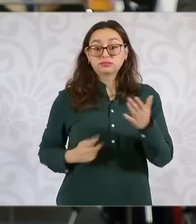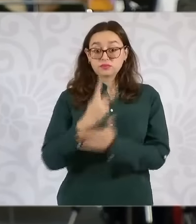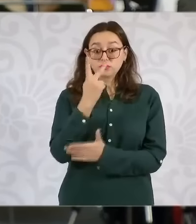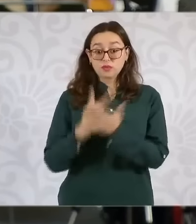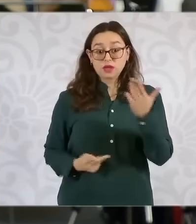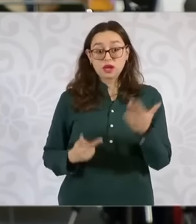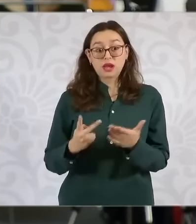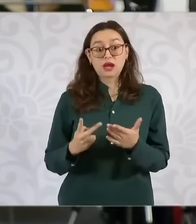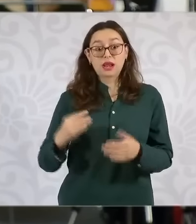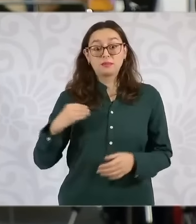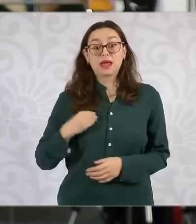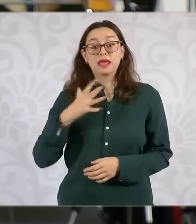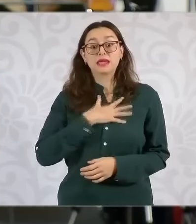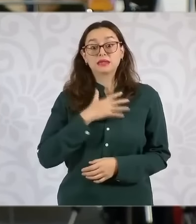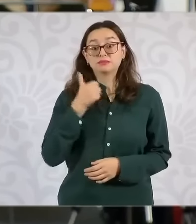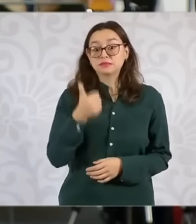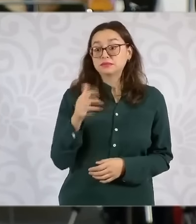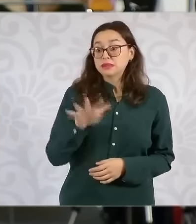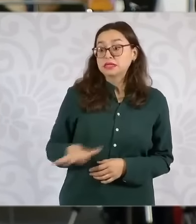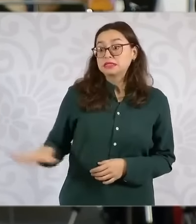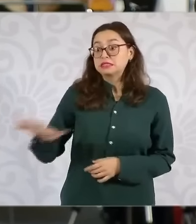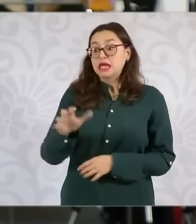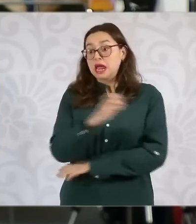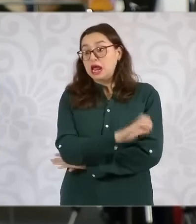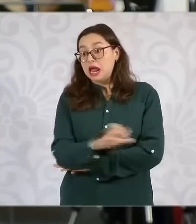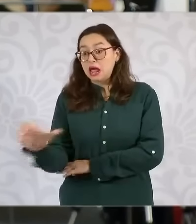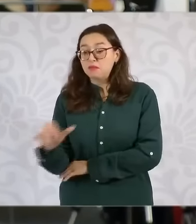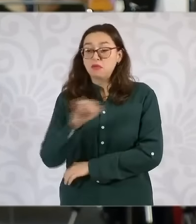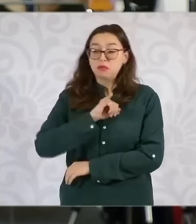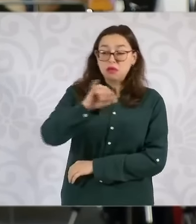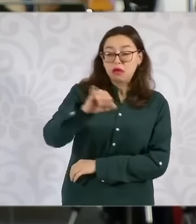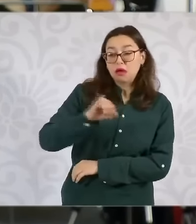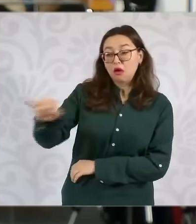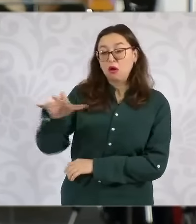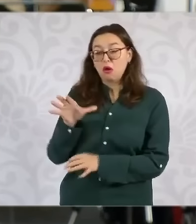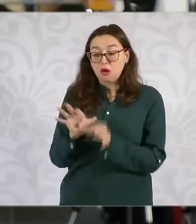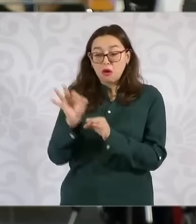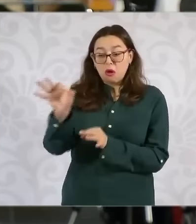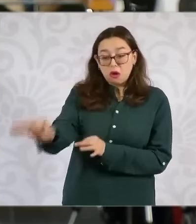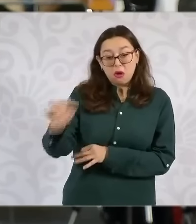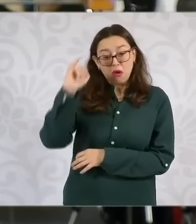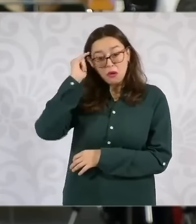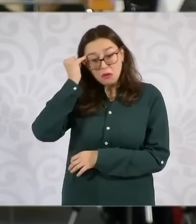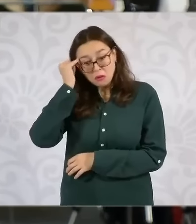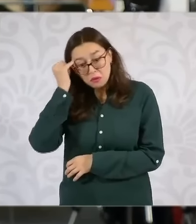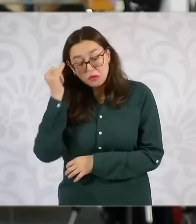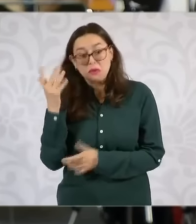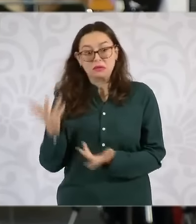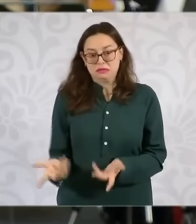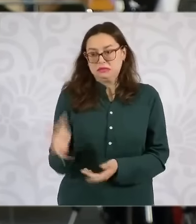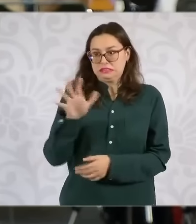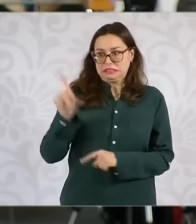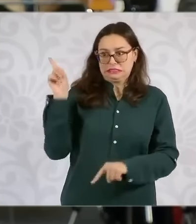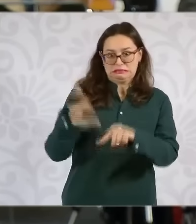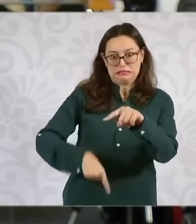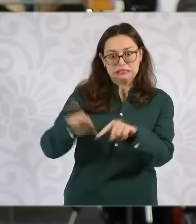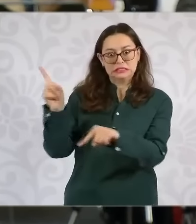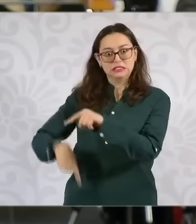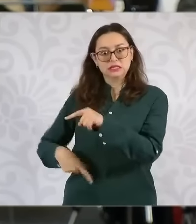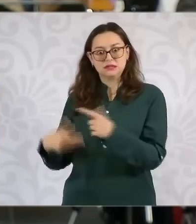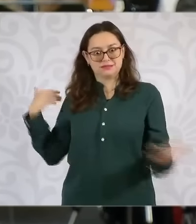Bienestar en comunidades rurales y zonas indígenas. Tiene 45 años este programa en zonas indígenas.